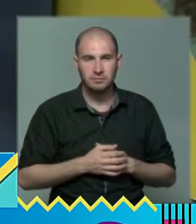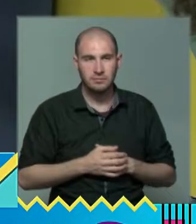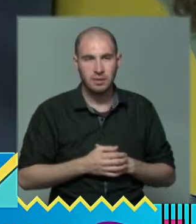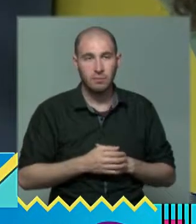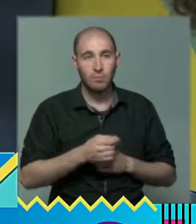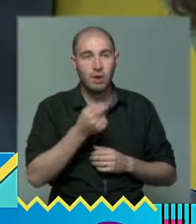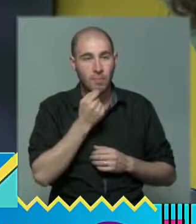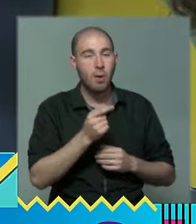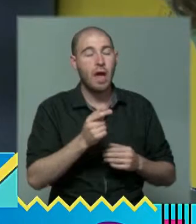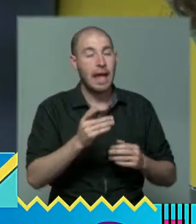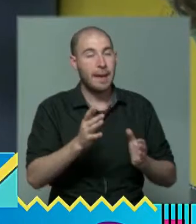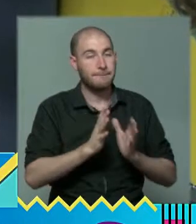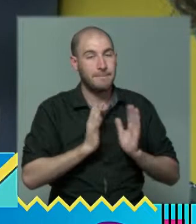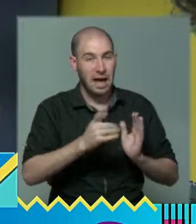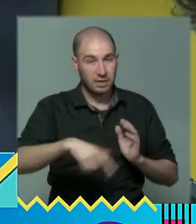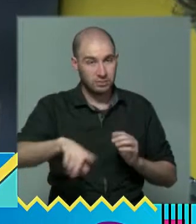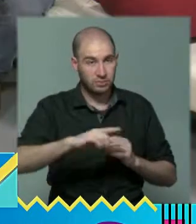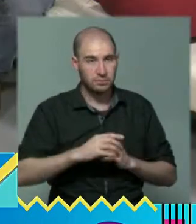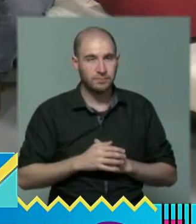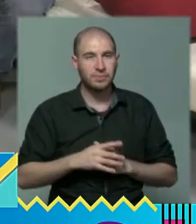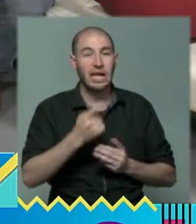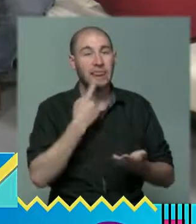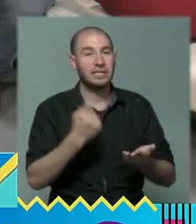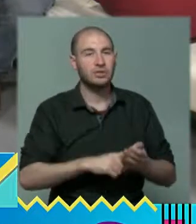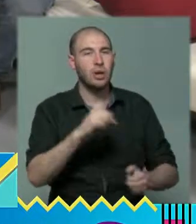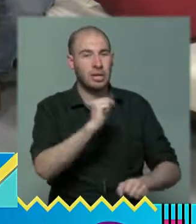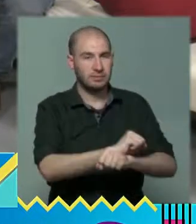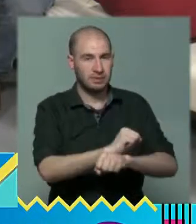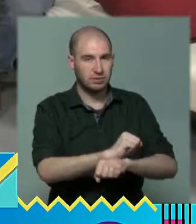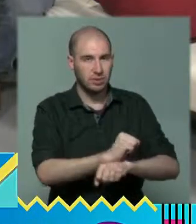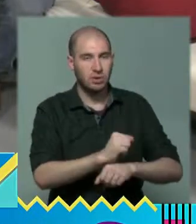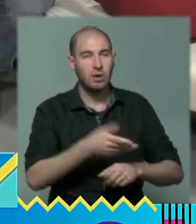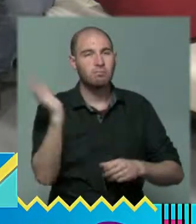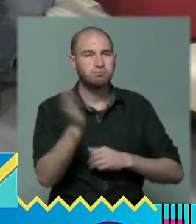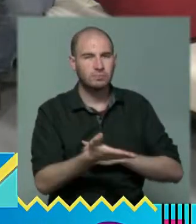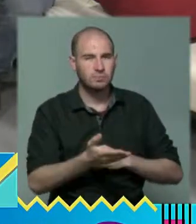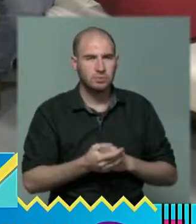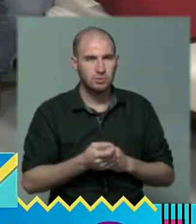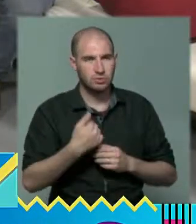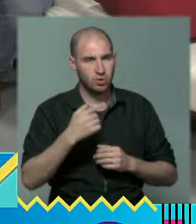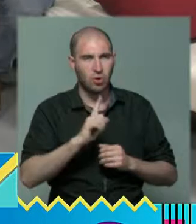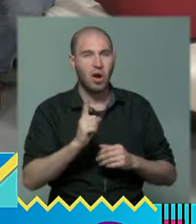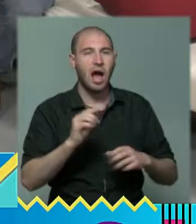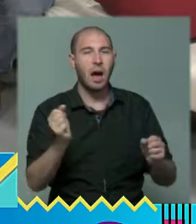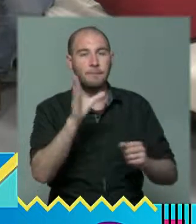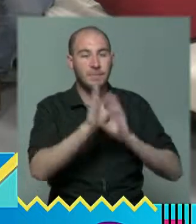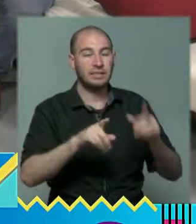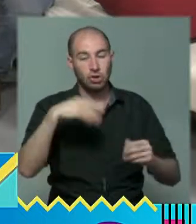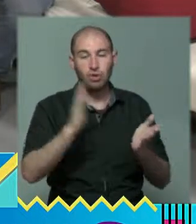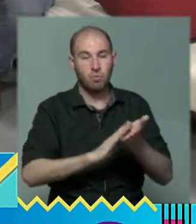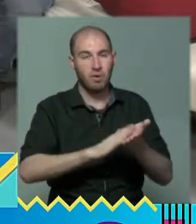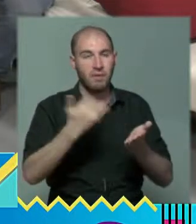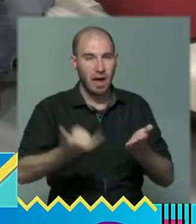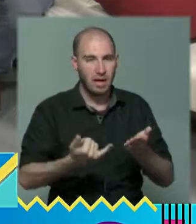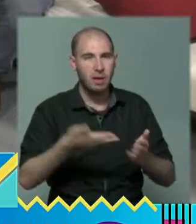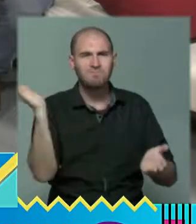realmente va a tener un impacto yo creo que las medidas de encierro, de punitivismo, ya no creo yo, está aprobado en otros países. Sí.